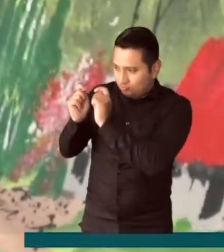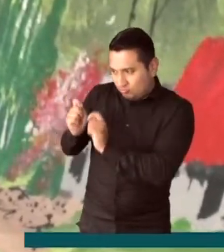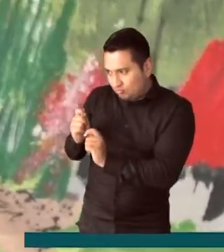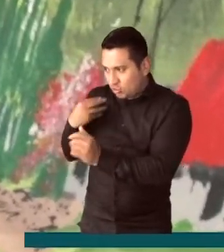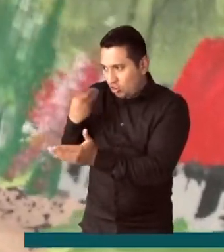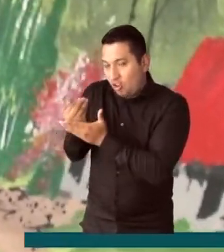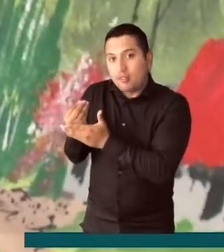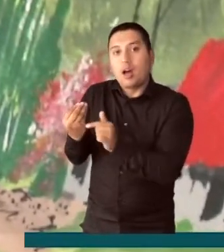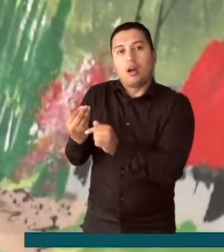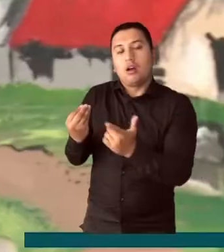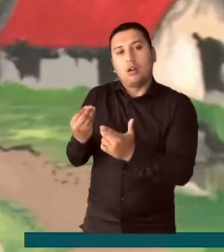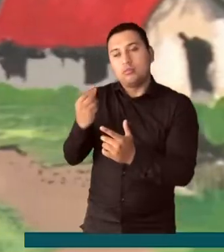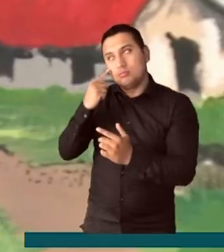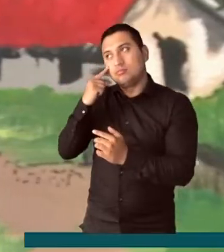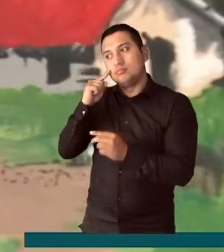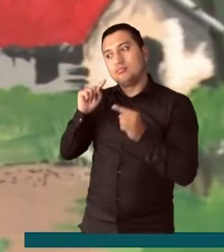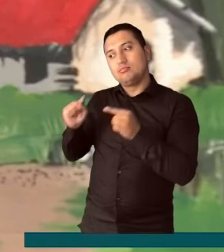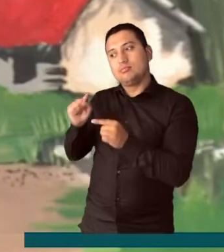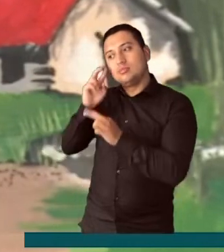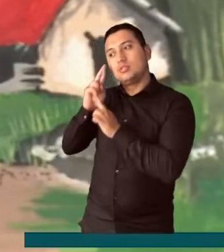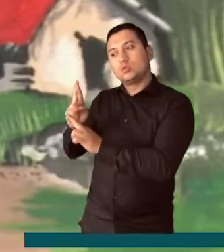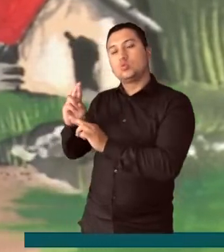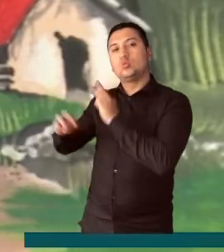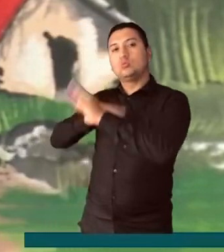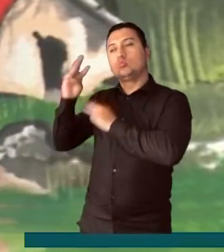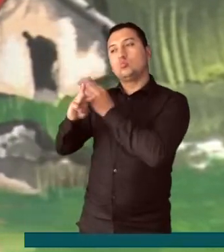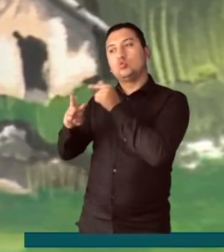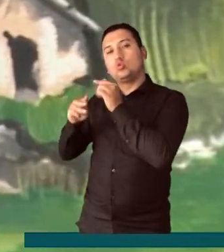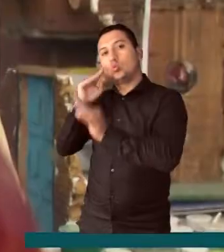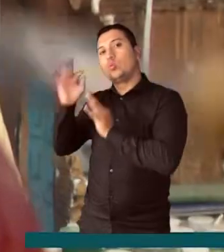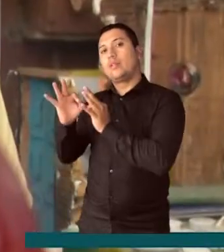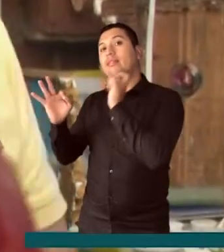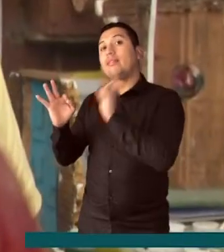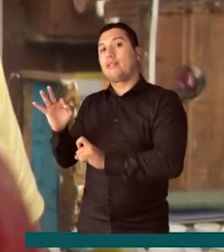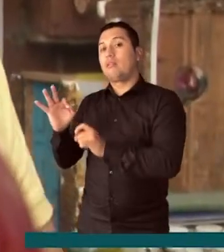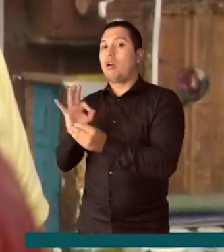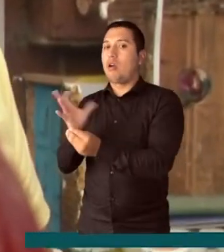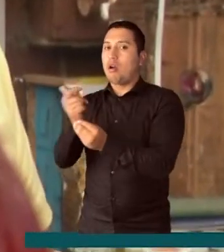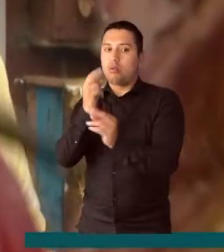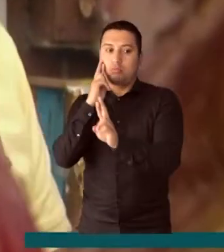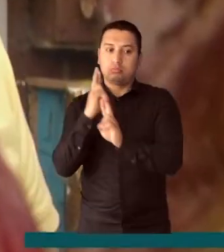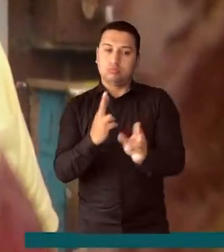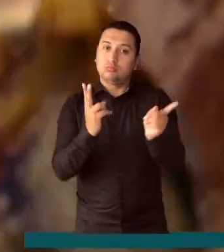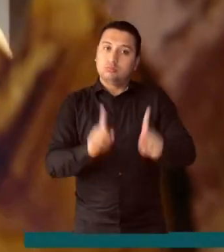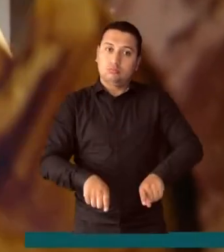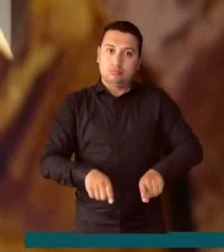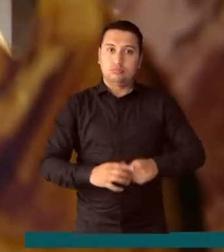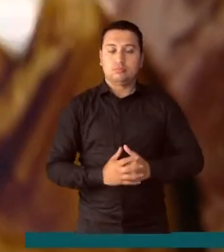importancia de cuidar el planeta, logrando que el trabajo artesanal sea valorado.